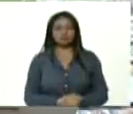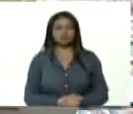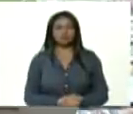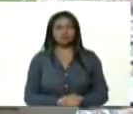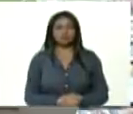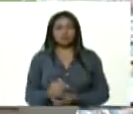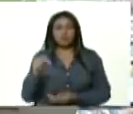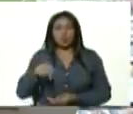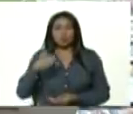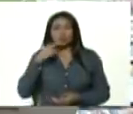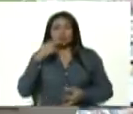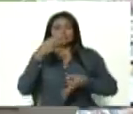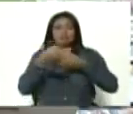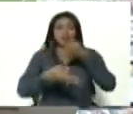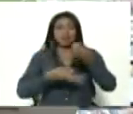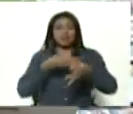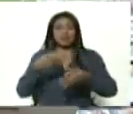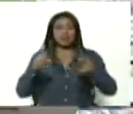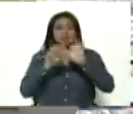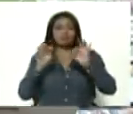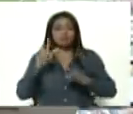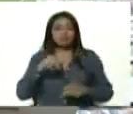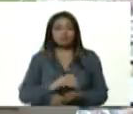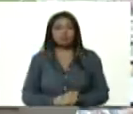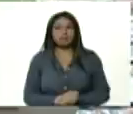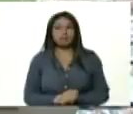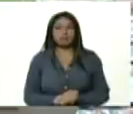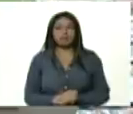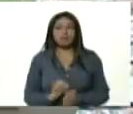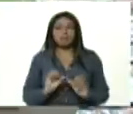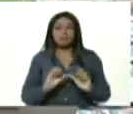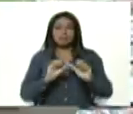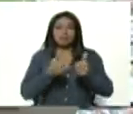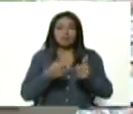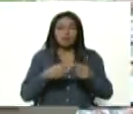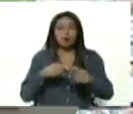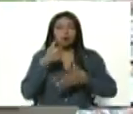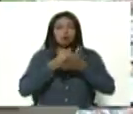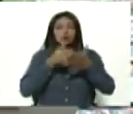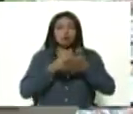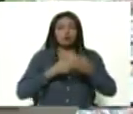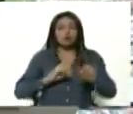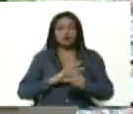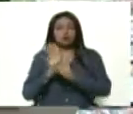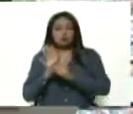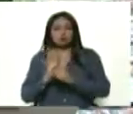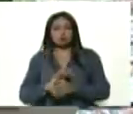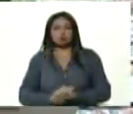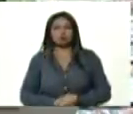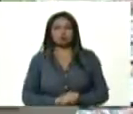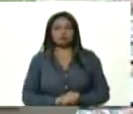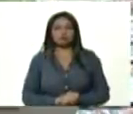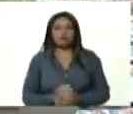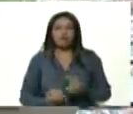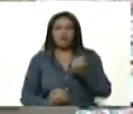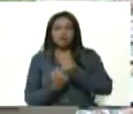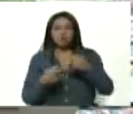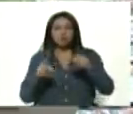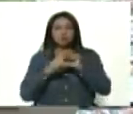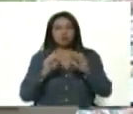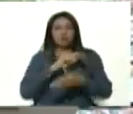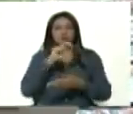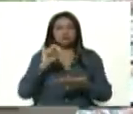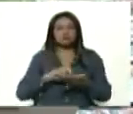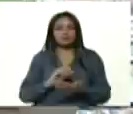Hoy decía el director de la OMS, el pilar fundamental para el combate del COVID-19 es la solidaridad